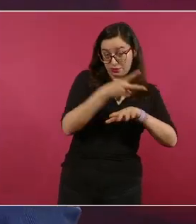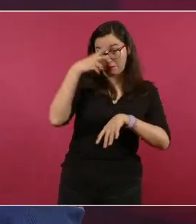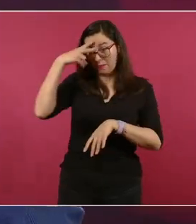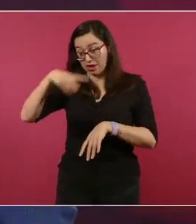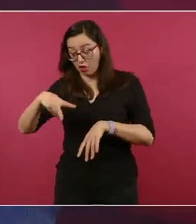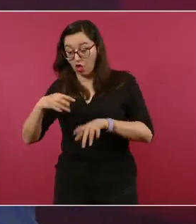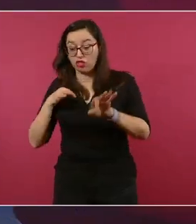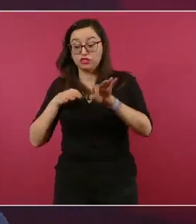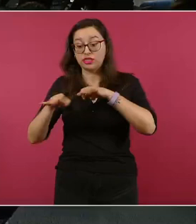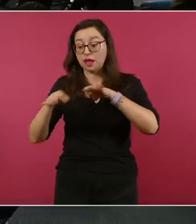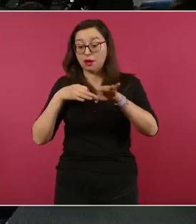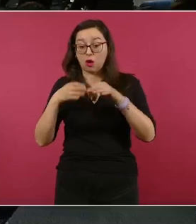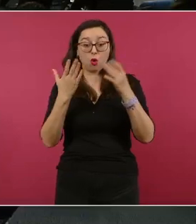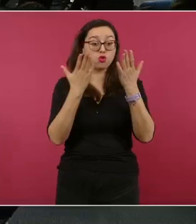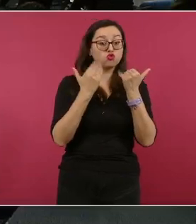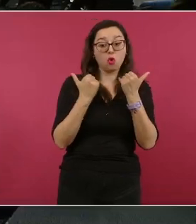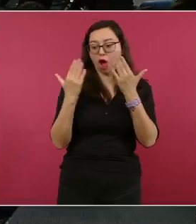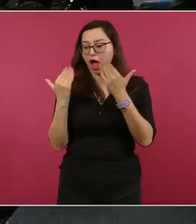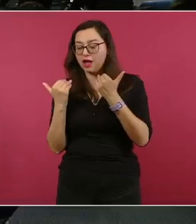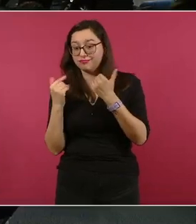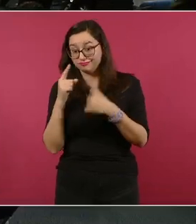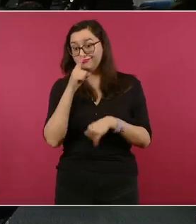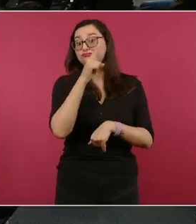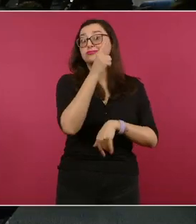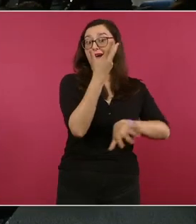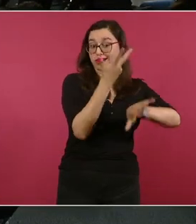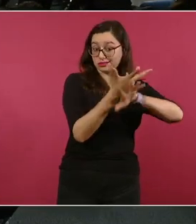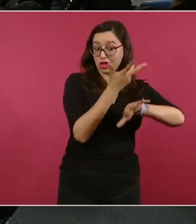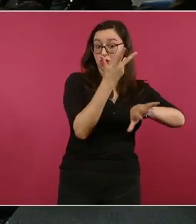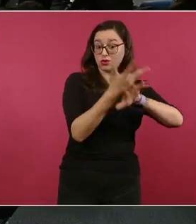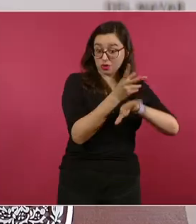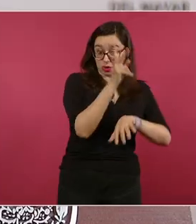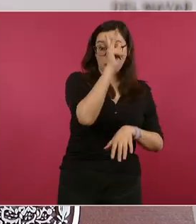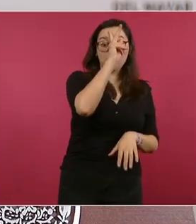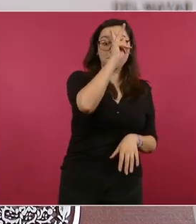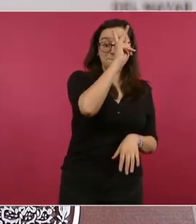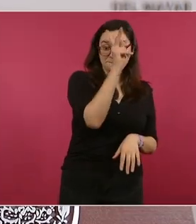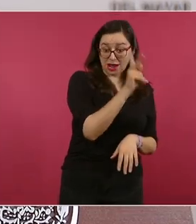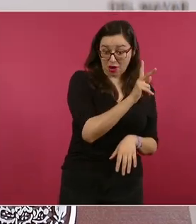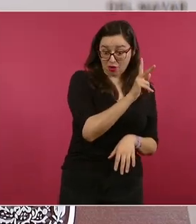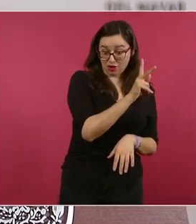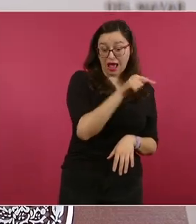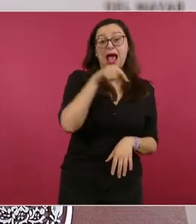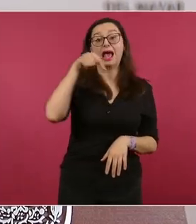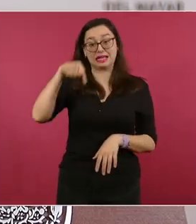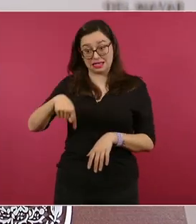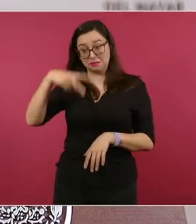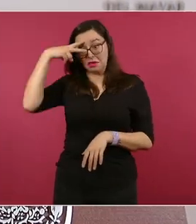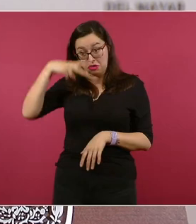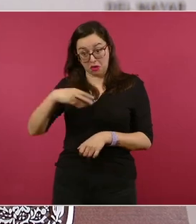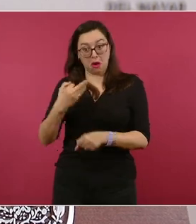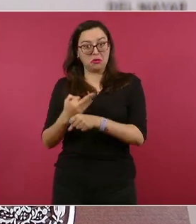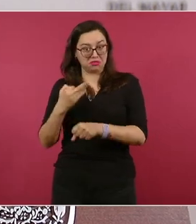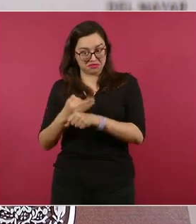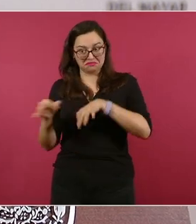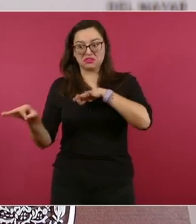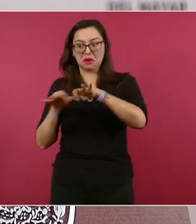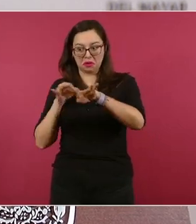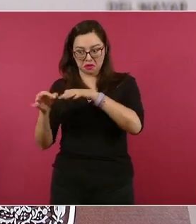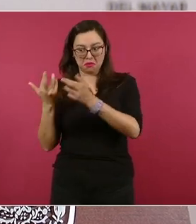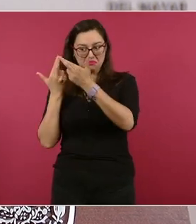México es de los países con menos desempleo en el mundo, casi tenemos empleo pleno. Pero en ese